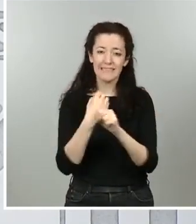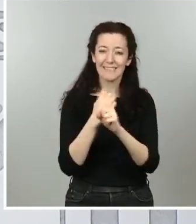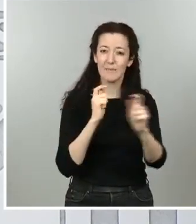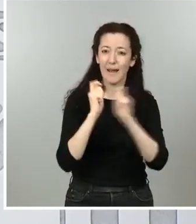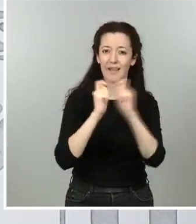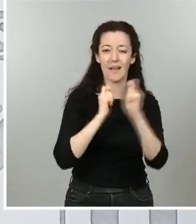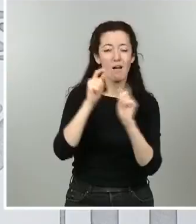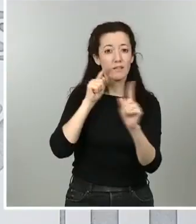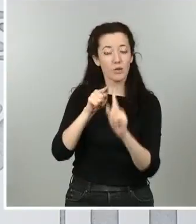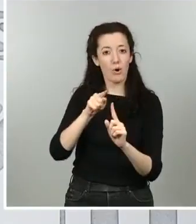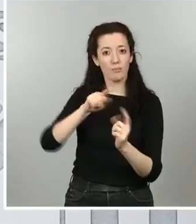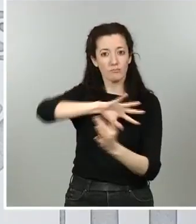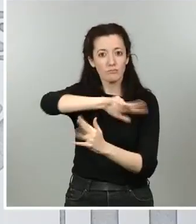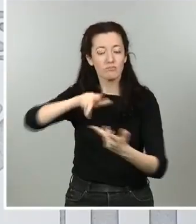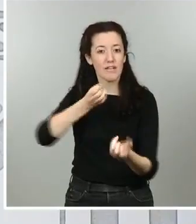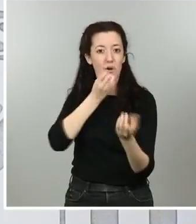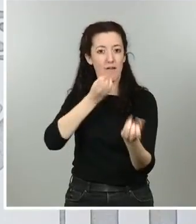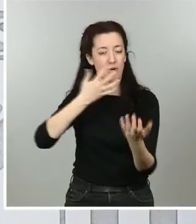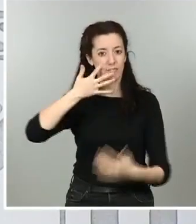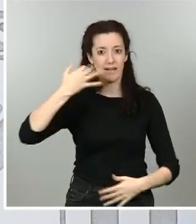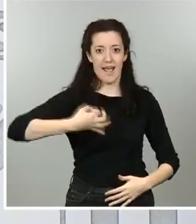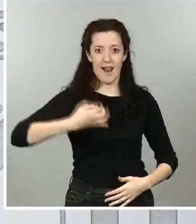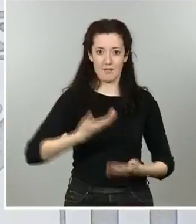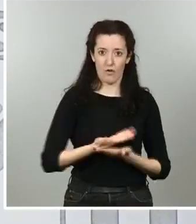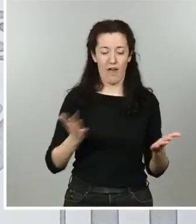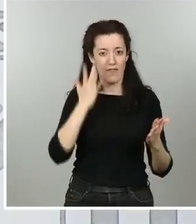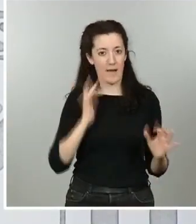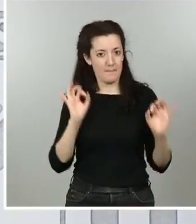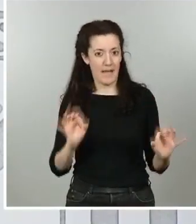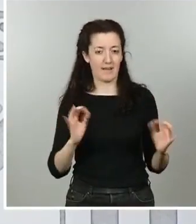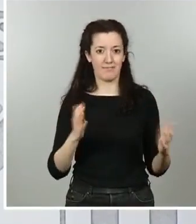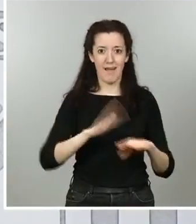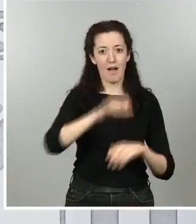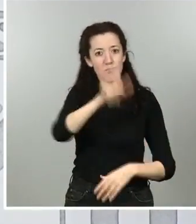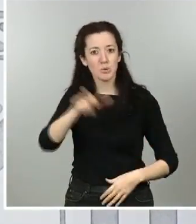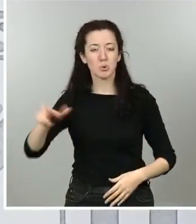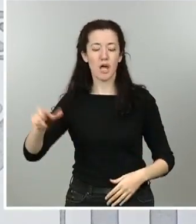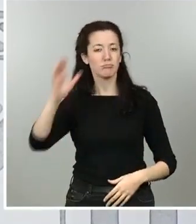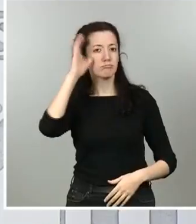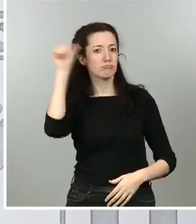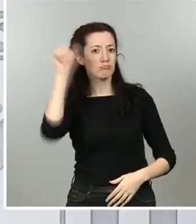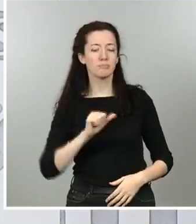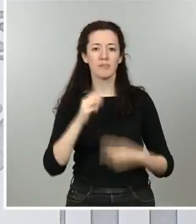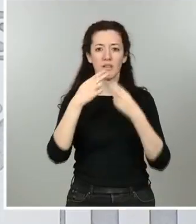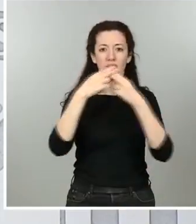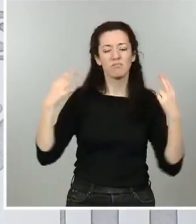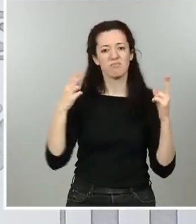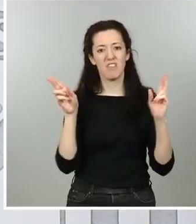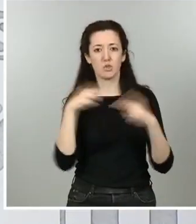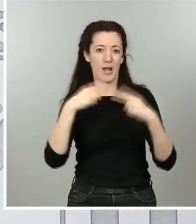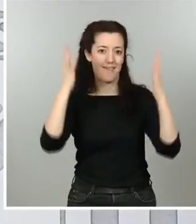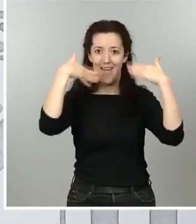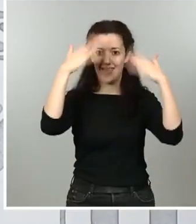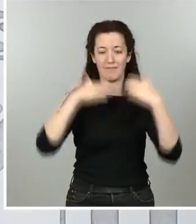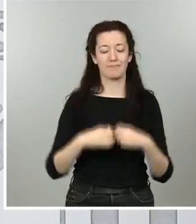veraz a todas las personas y que la puedan recibir sin ningún tipo de censura. Como ven, en el día de hoy me acompaña